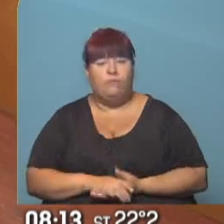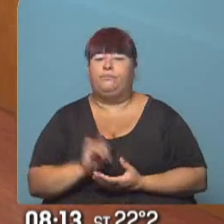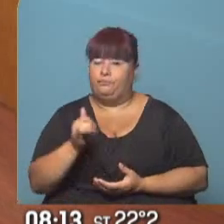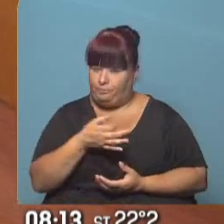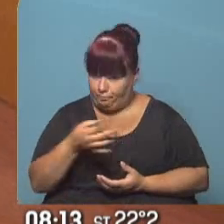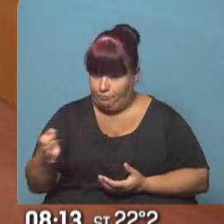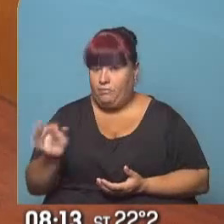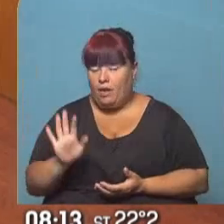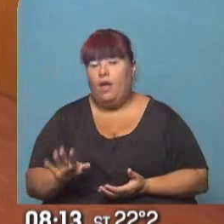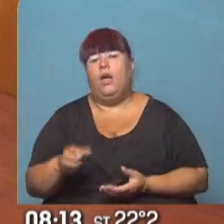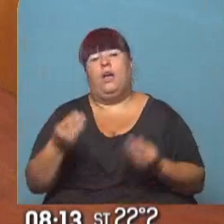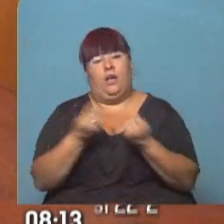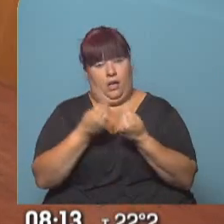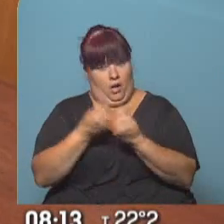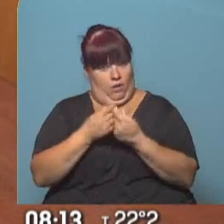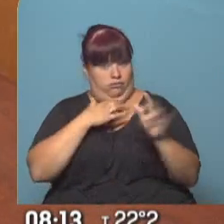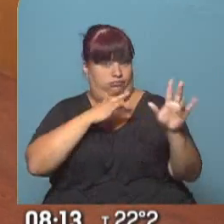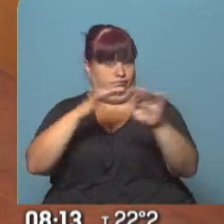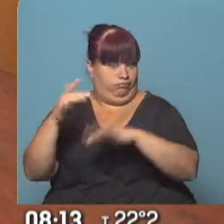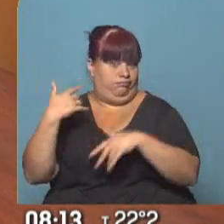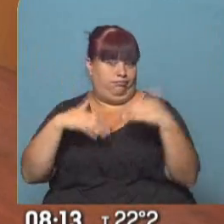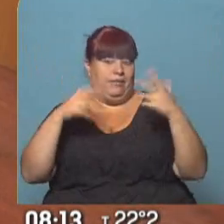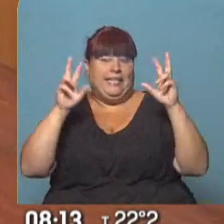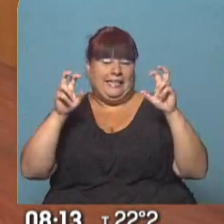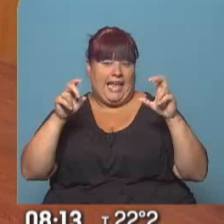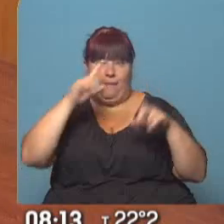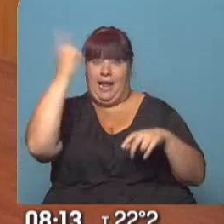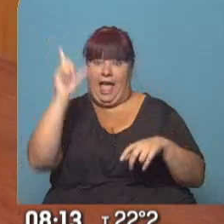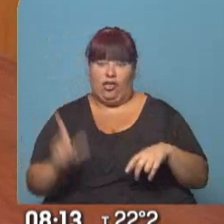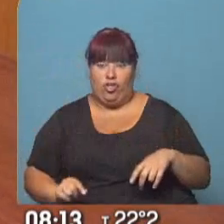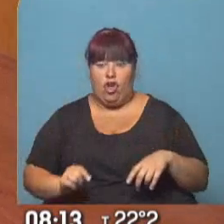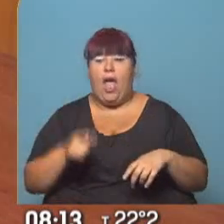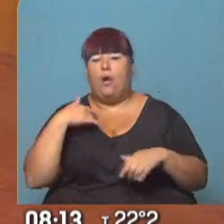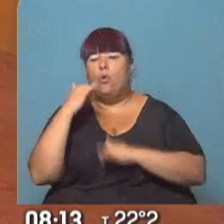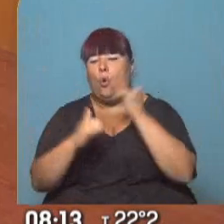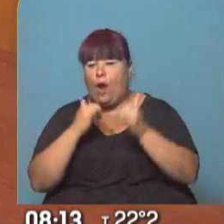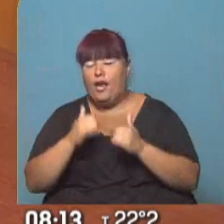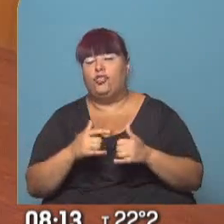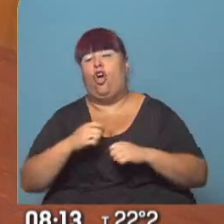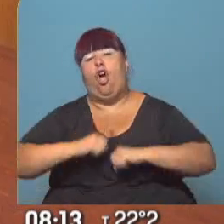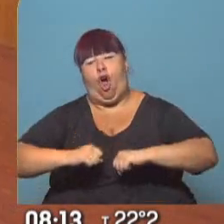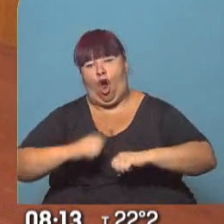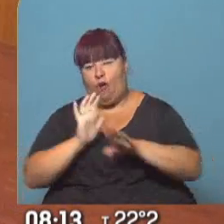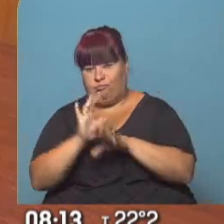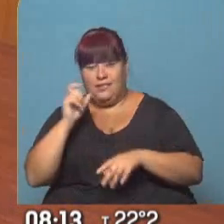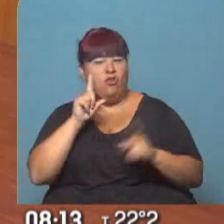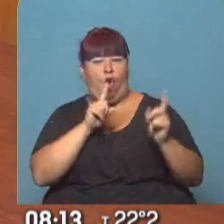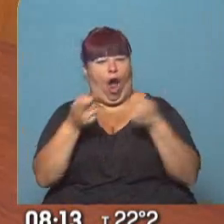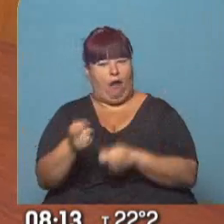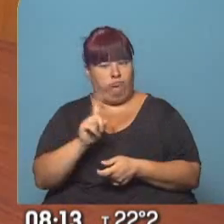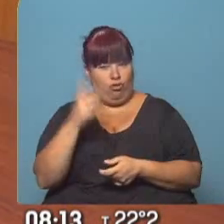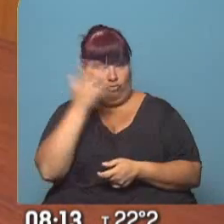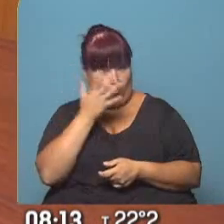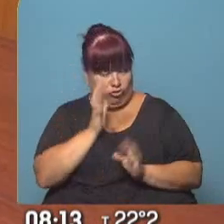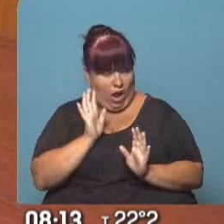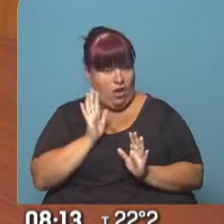por supuesto, Ale, porque son muchas las repercusiones, es uno de los temas a nivel nacional. Decíamos que los gordos no se suman, no acompañan a